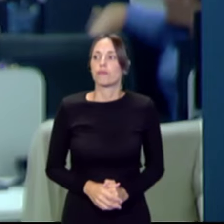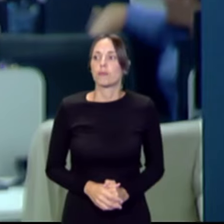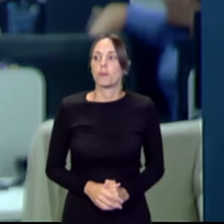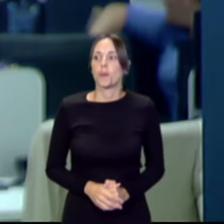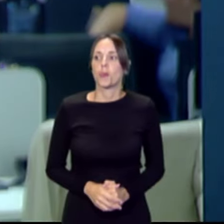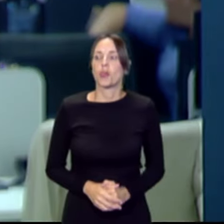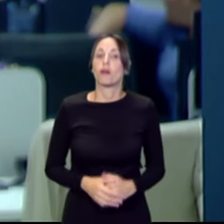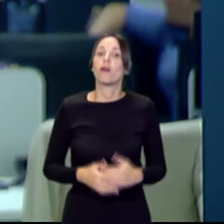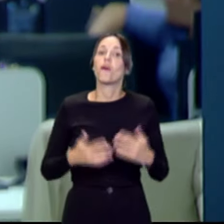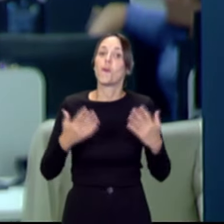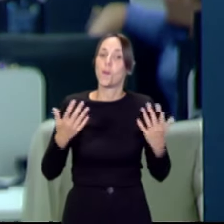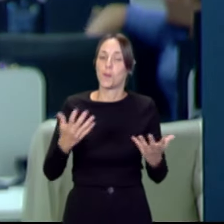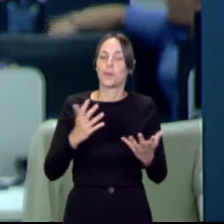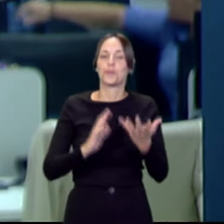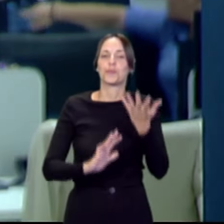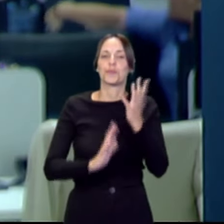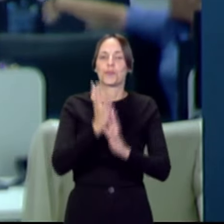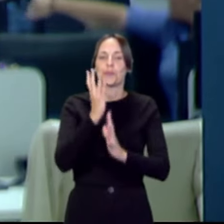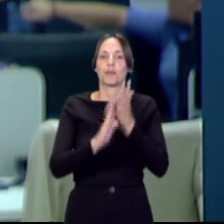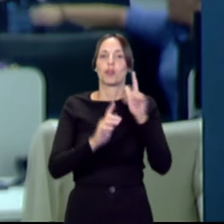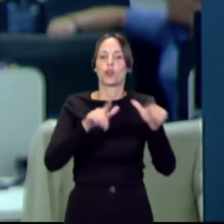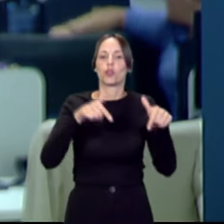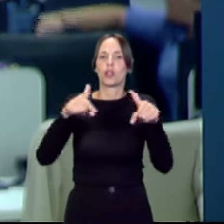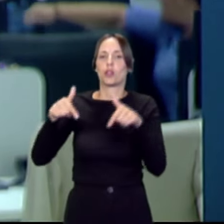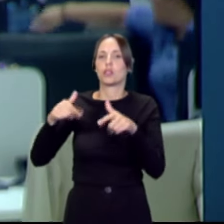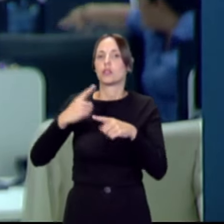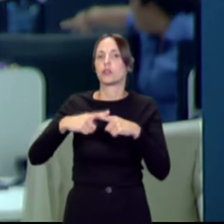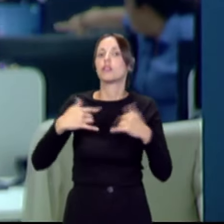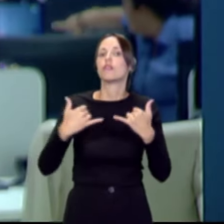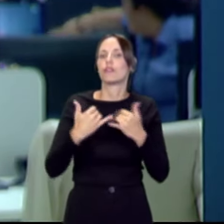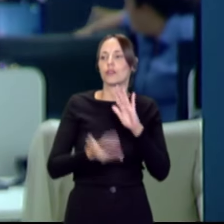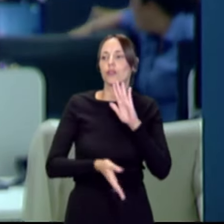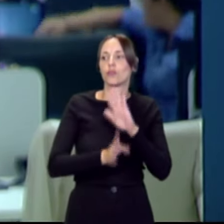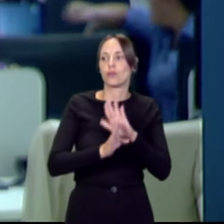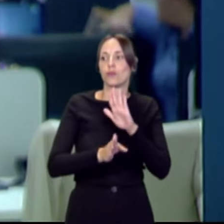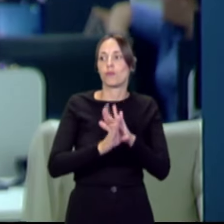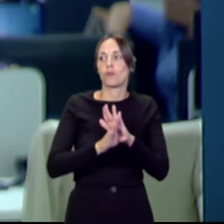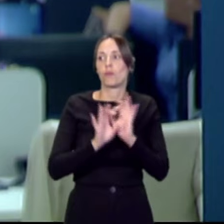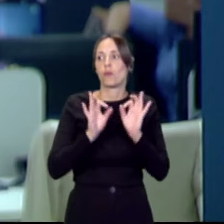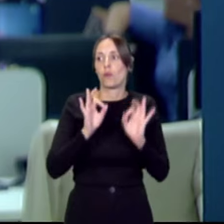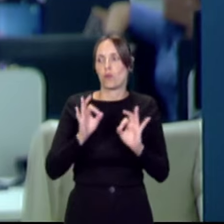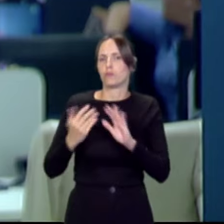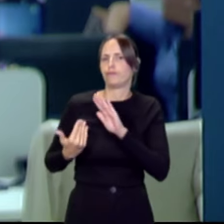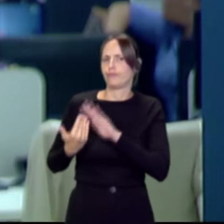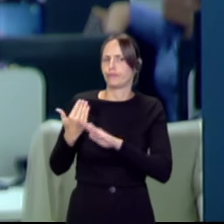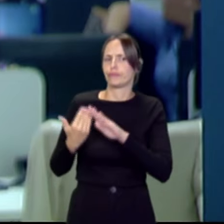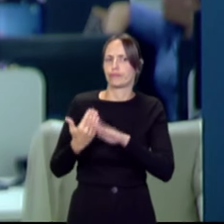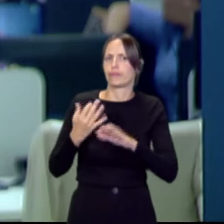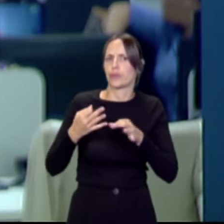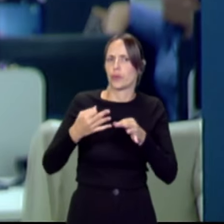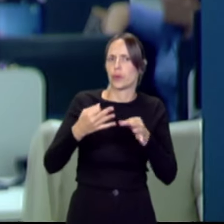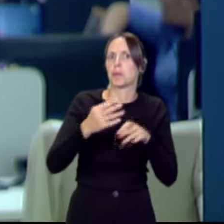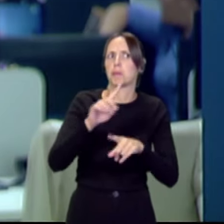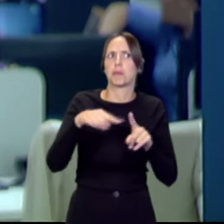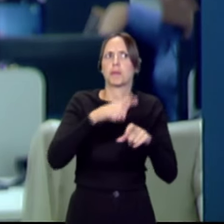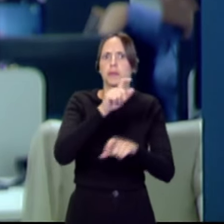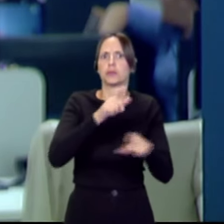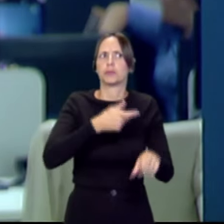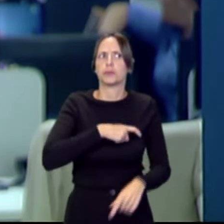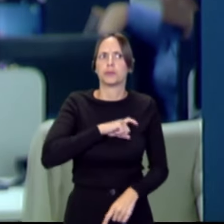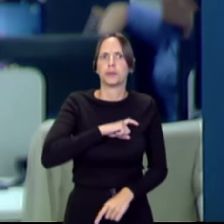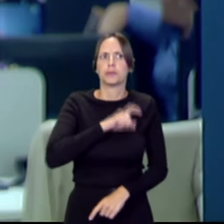Pues continúa esa quema de contenedores en Santa Cruz de Tenerife, ya lo hemos visto pues durante varios días, y los agentes que siguen intentando localizar a